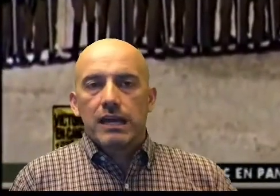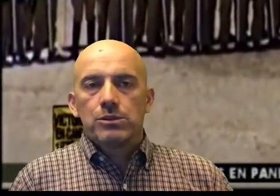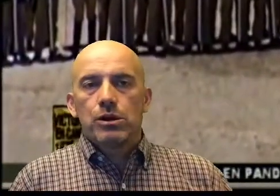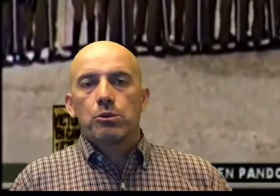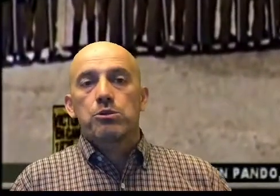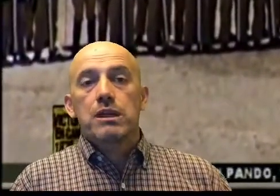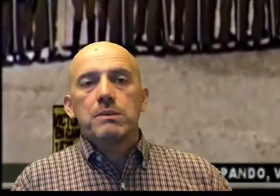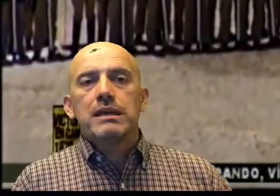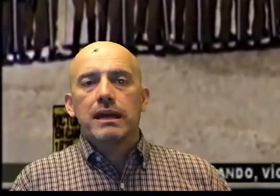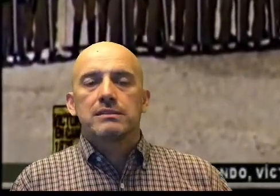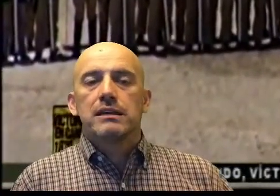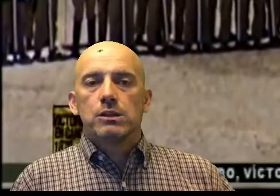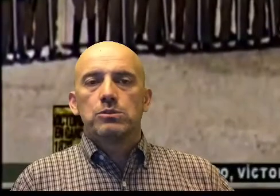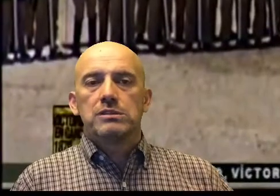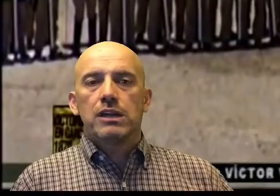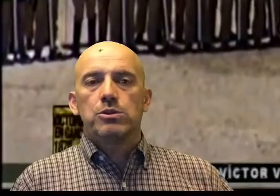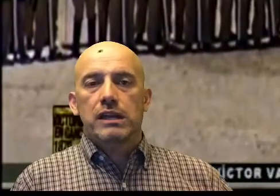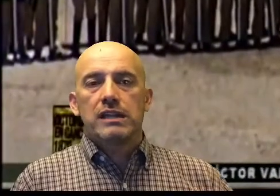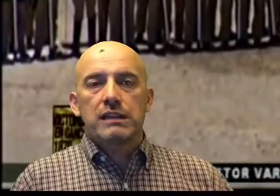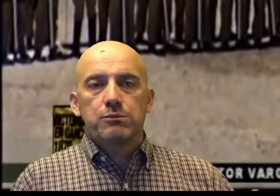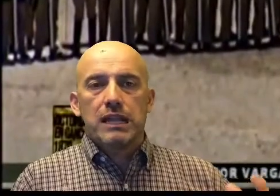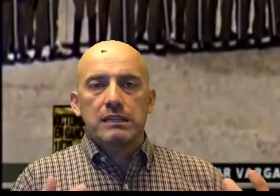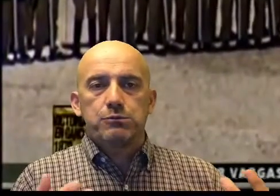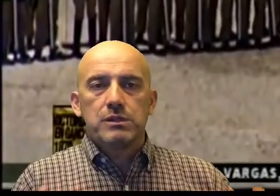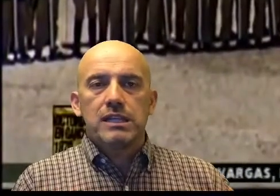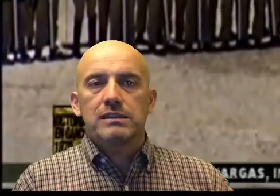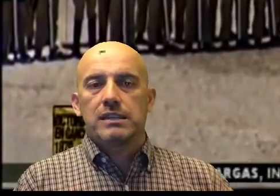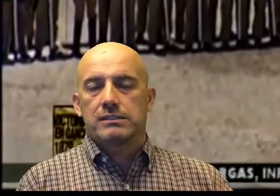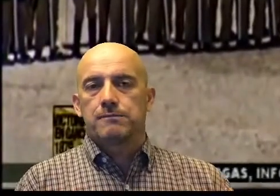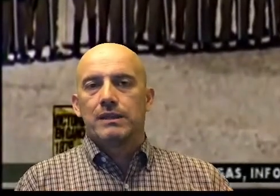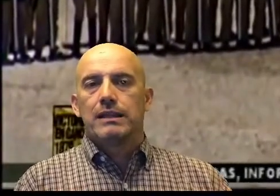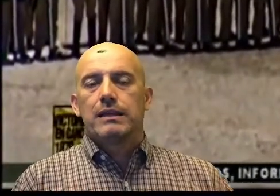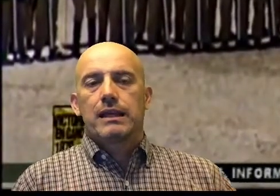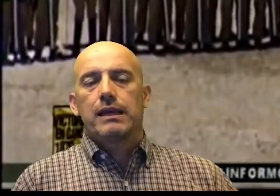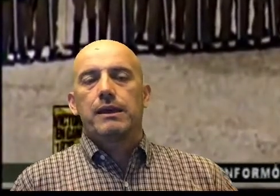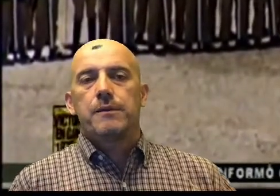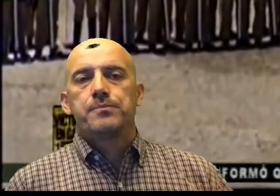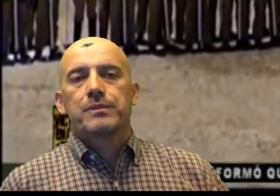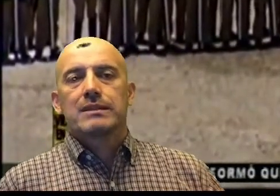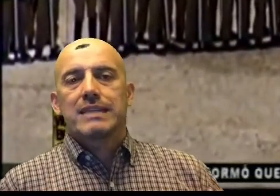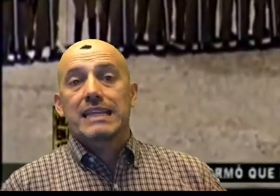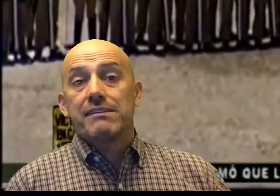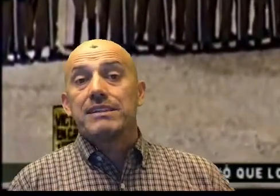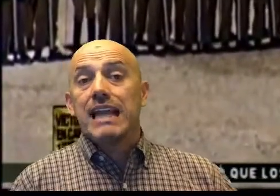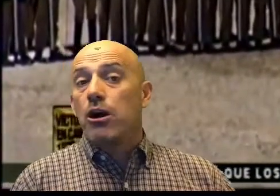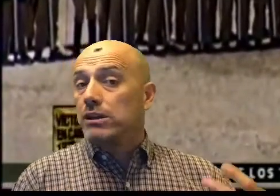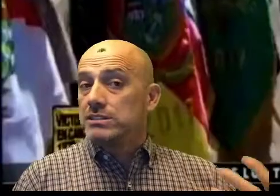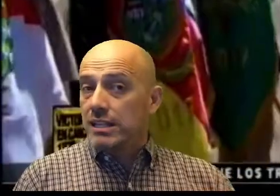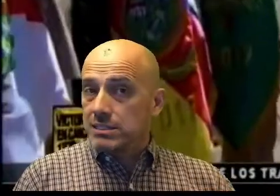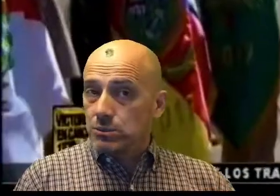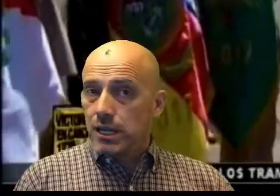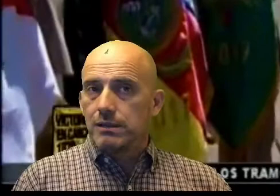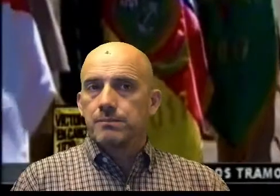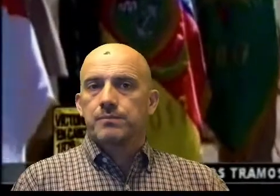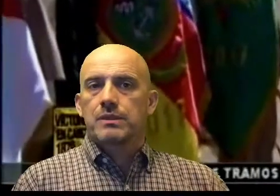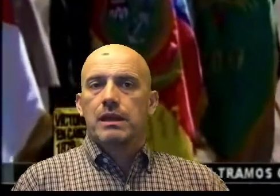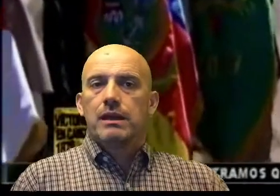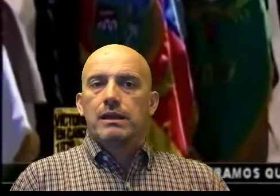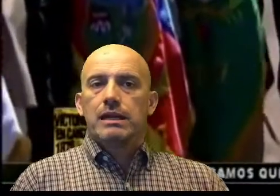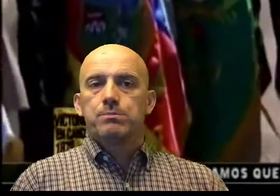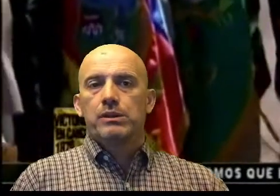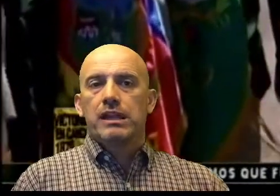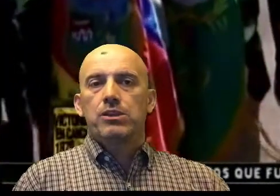denunciando a los vídeos de minas denunciando grandes latifundistas que estaban del lado de chile según él